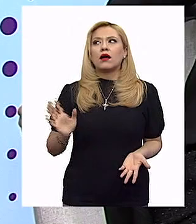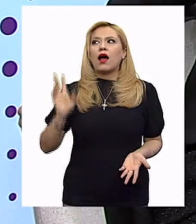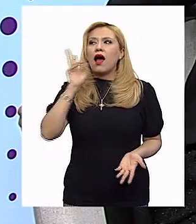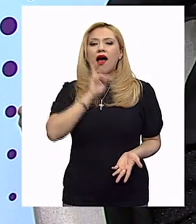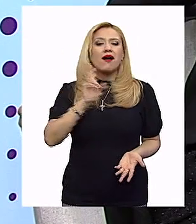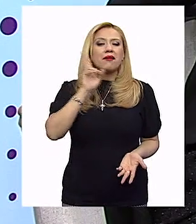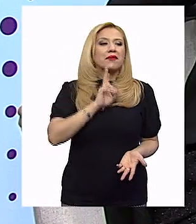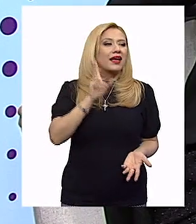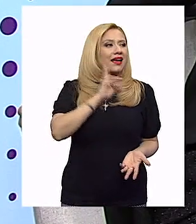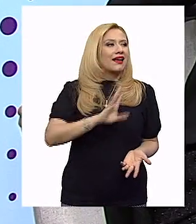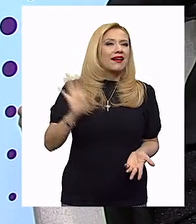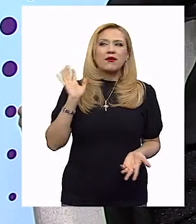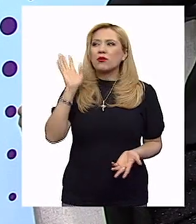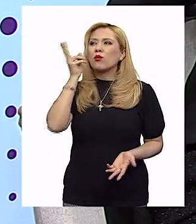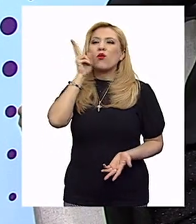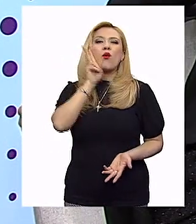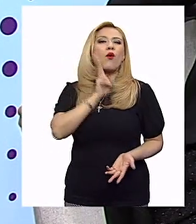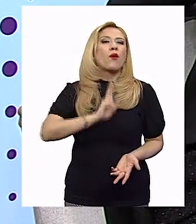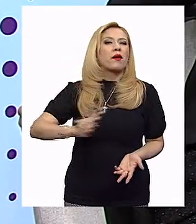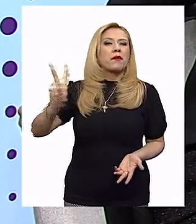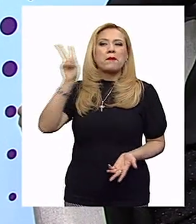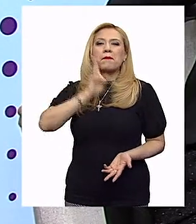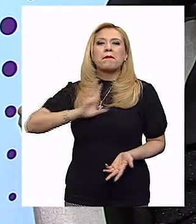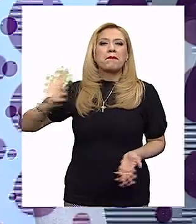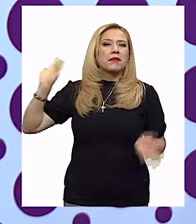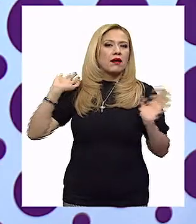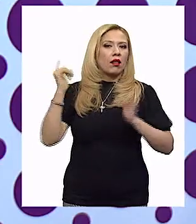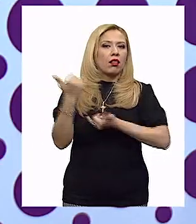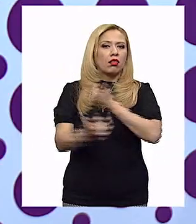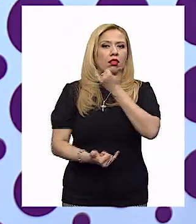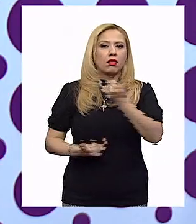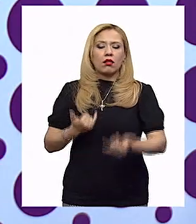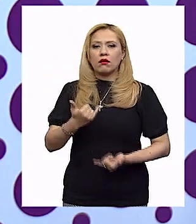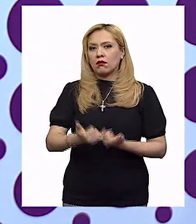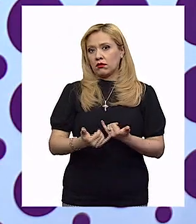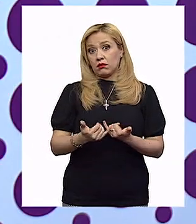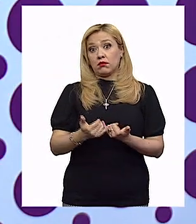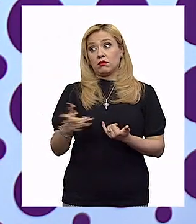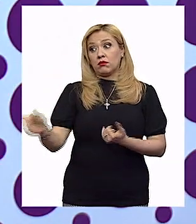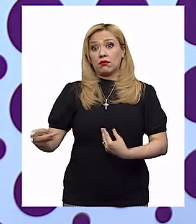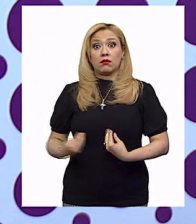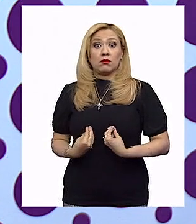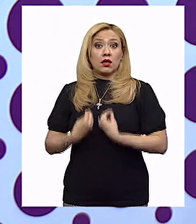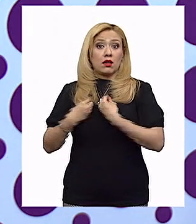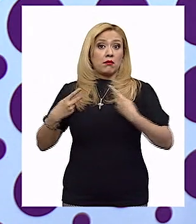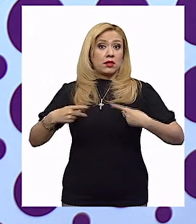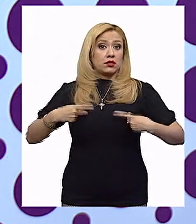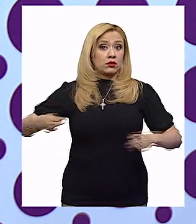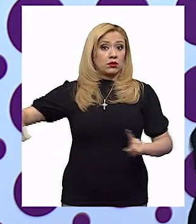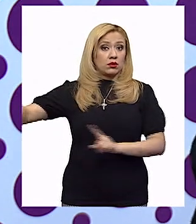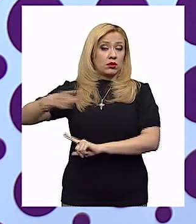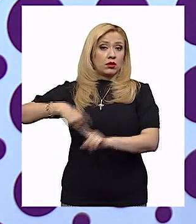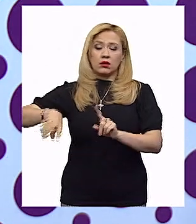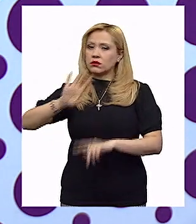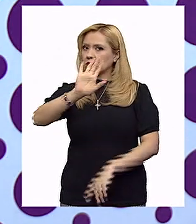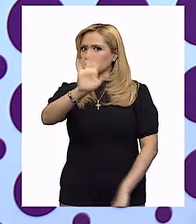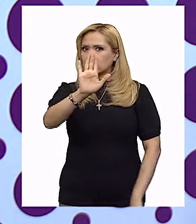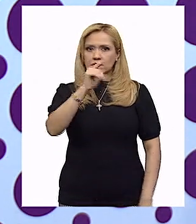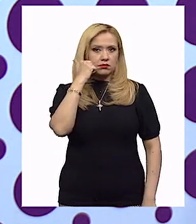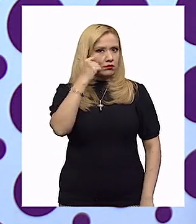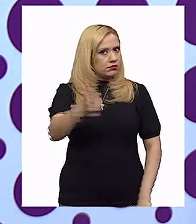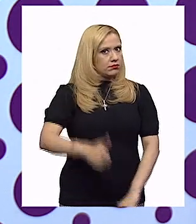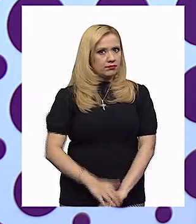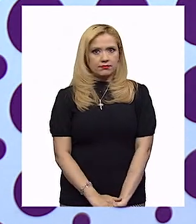solo alineamientos y no teniendo una ley, lo que estamos es jugando con la vida y el modo de vida de las personas, y es lo último que podemos hacer.